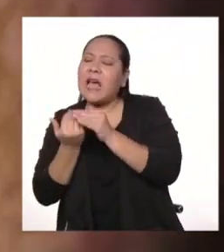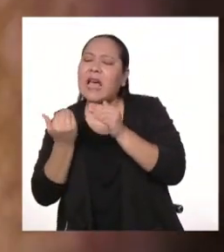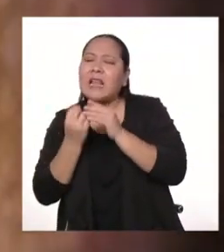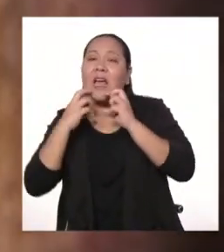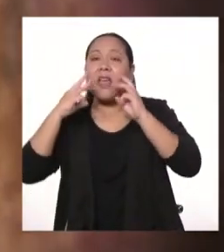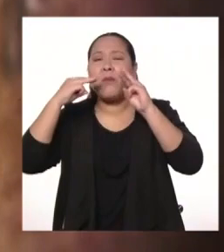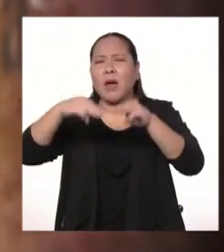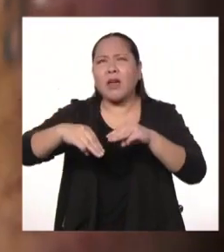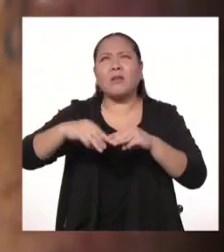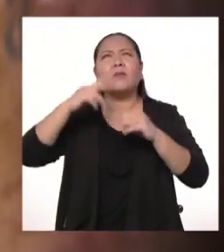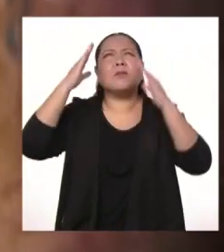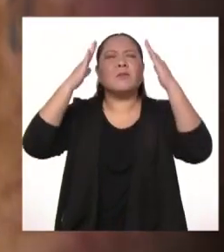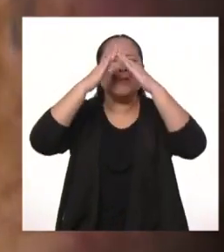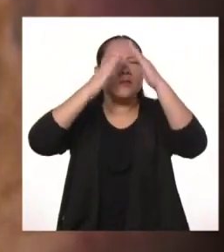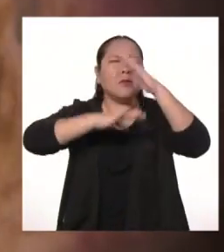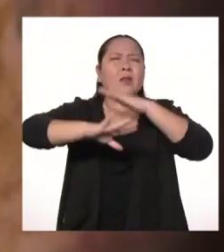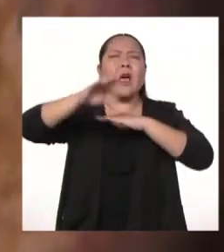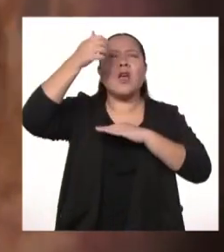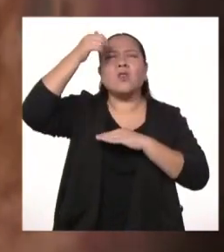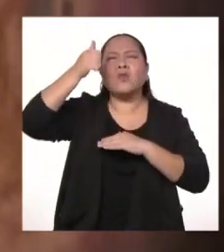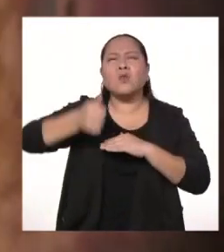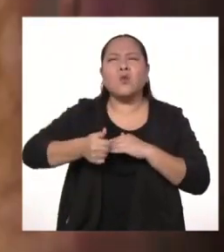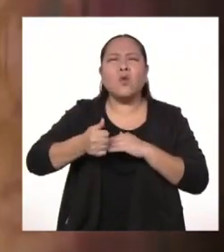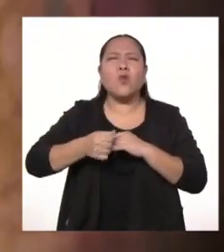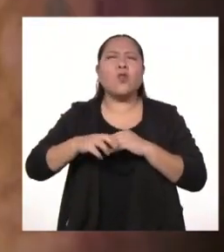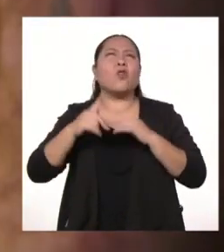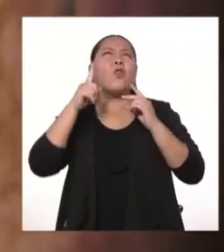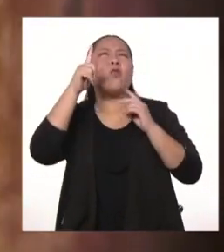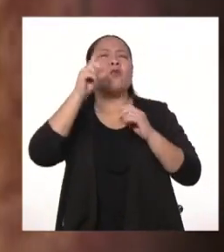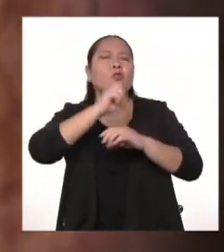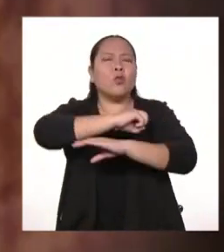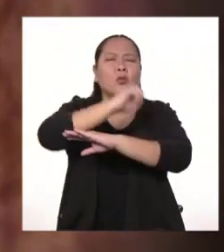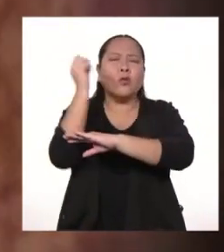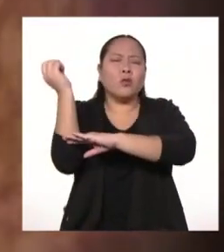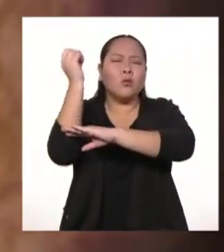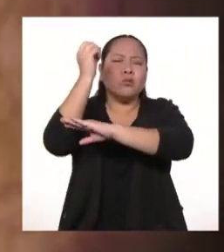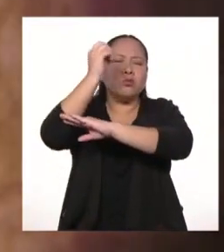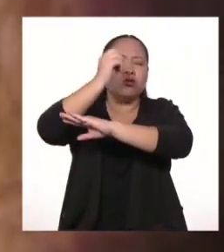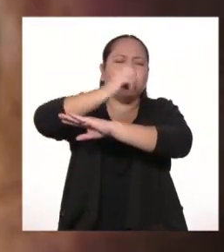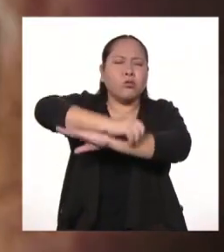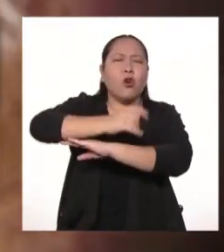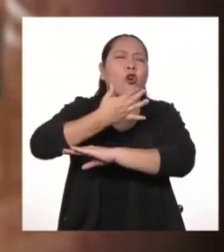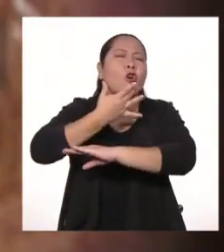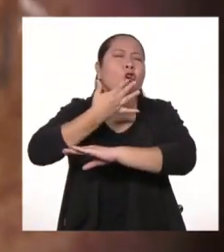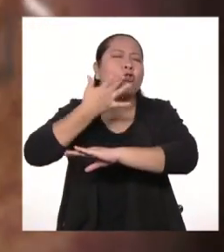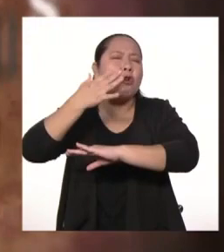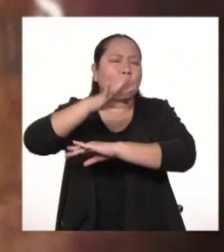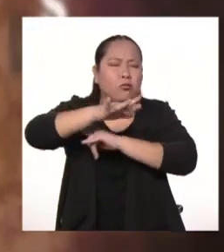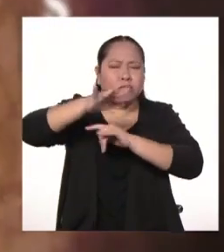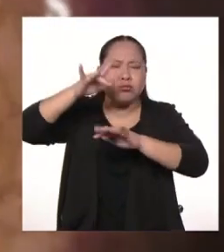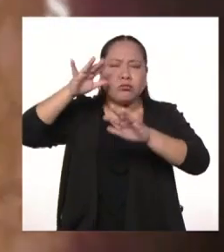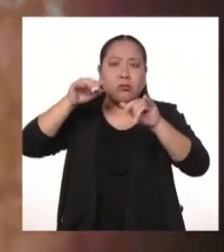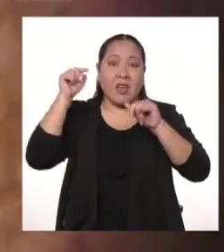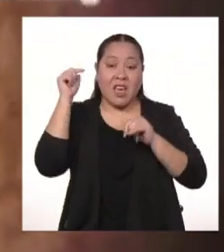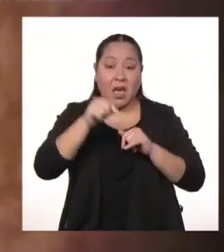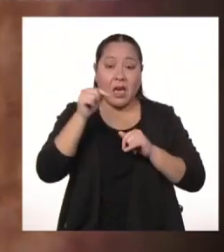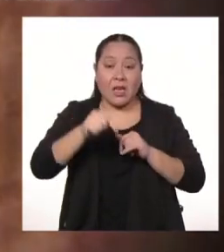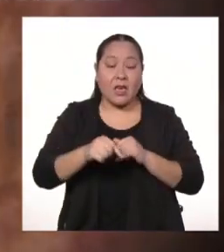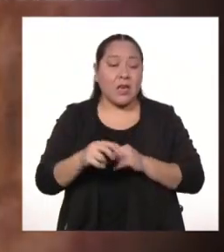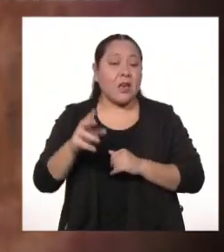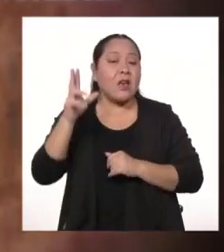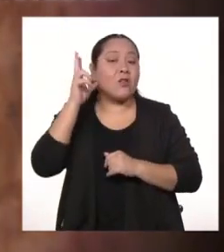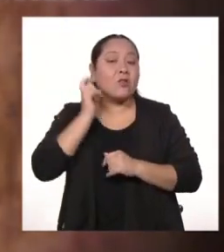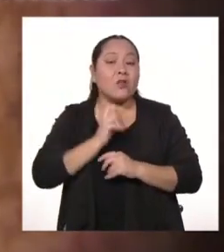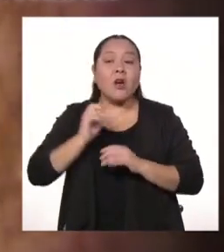y azul, en un crepúsculo ebrio de color y de nobles pensamientos. Allí, mientras las ondas